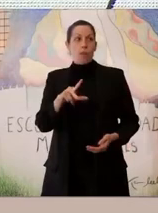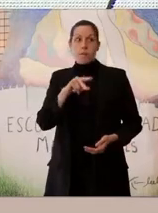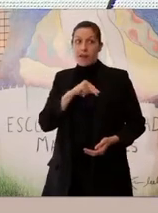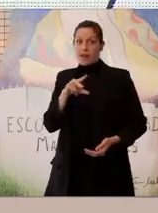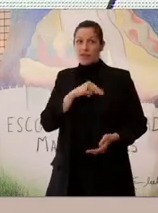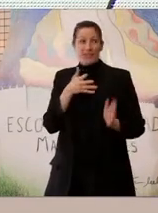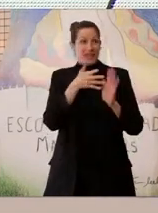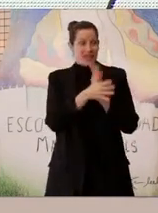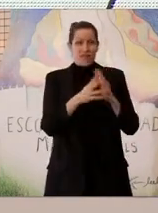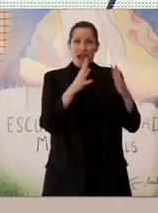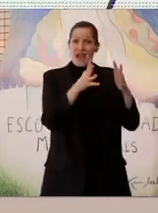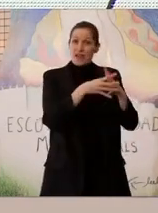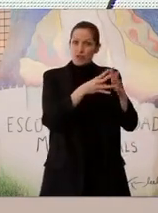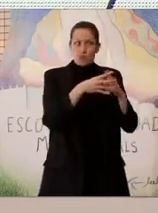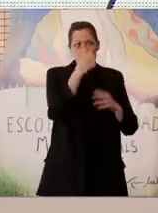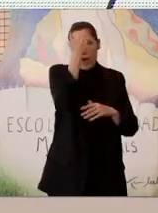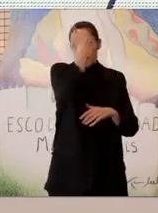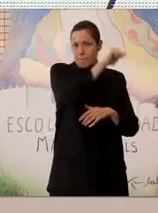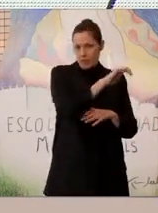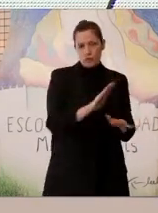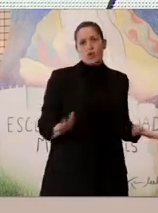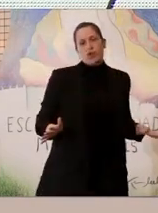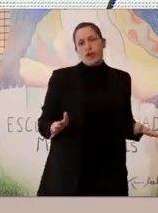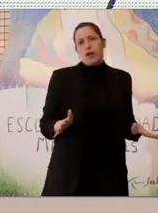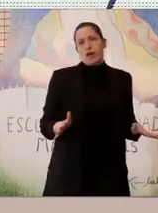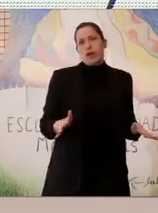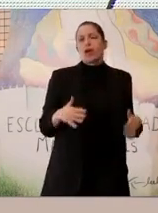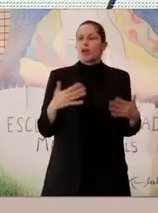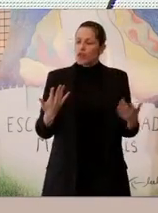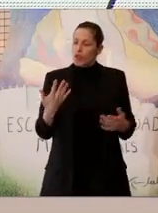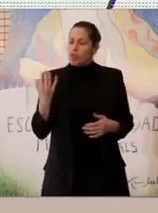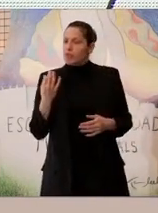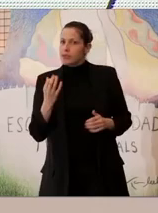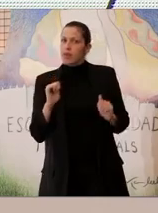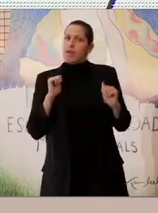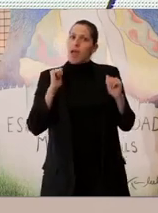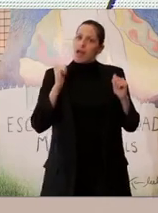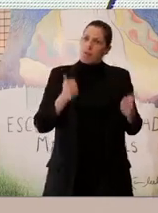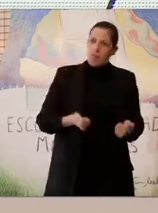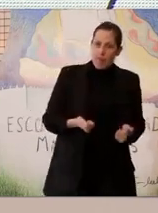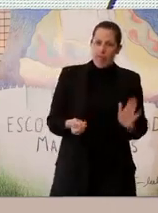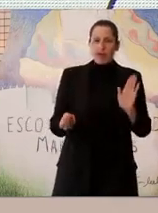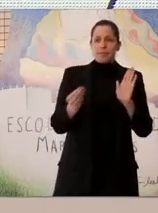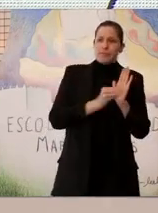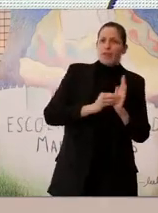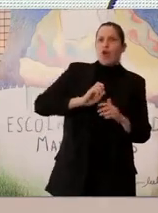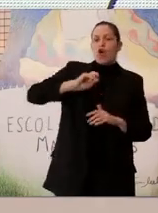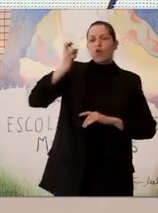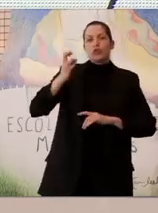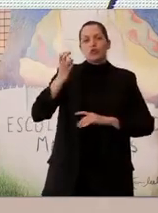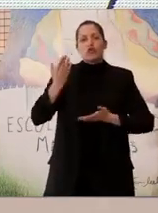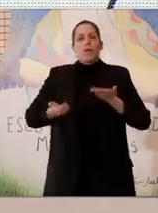acostumbrados a valorar? Bueno, pues vamos a ir introduciendo esos otros valores que nos ponen en una situación